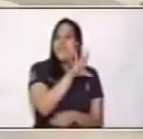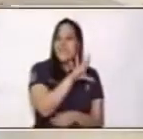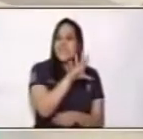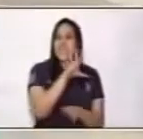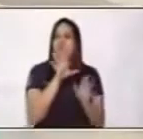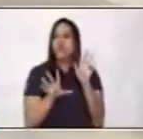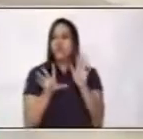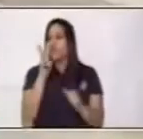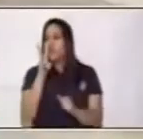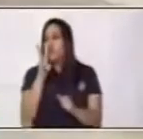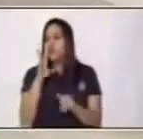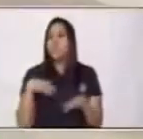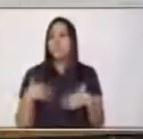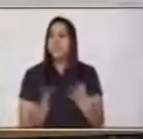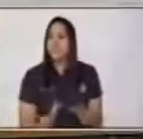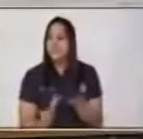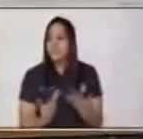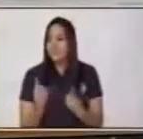512,